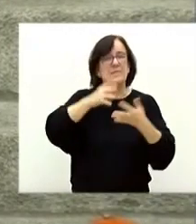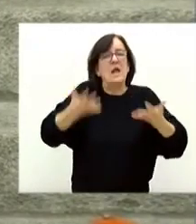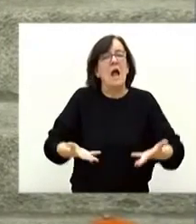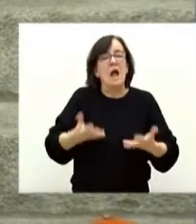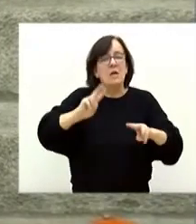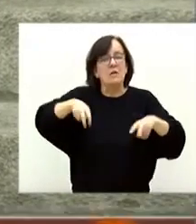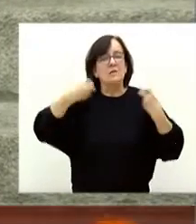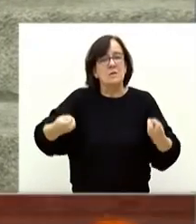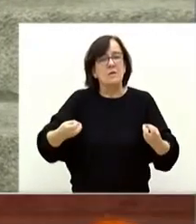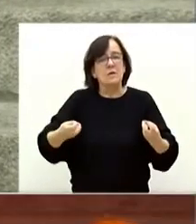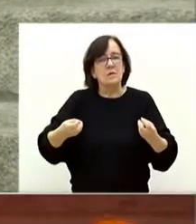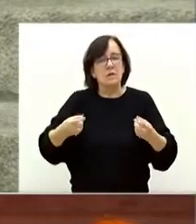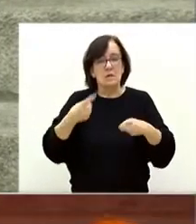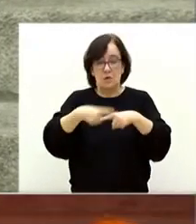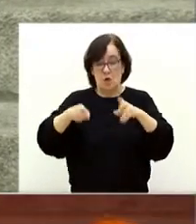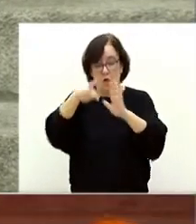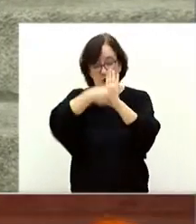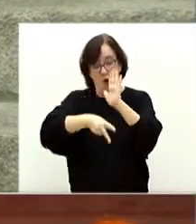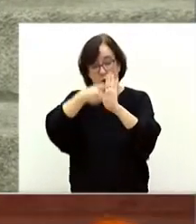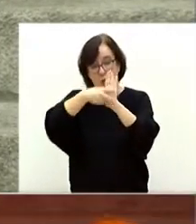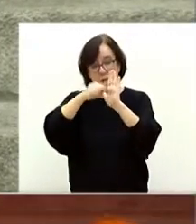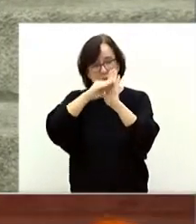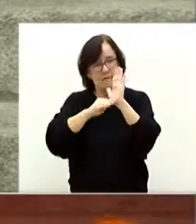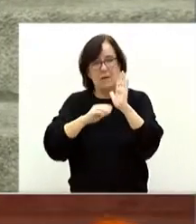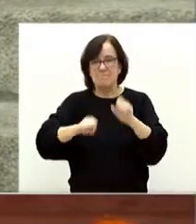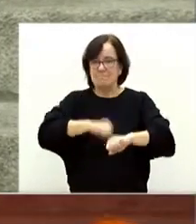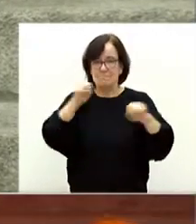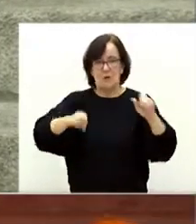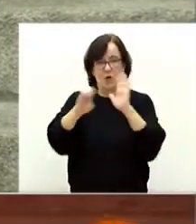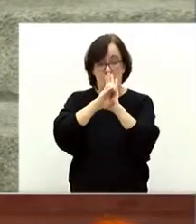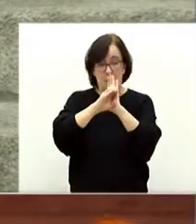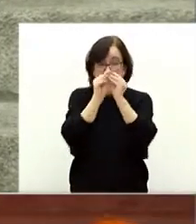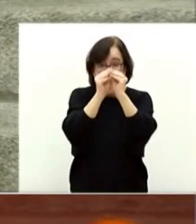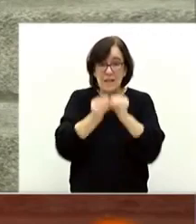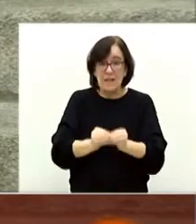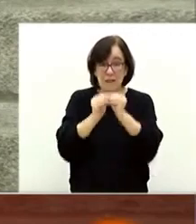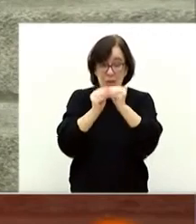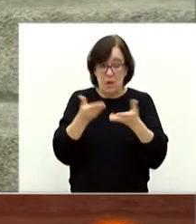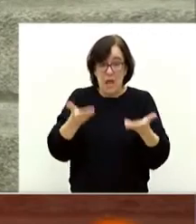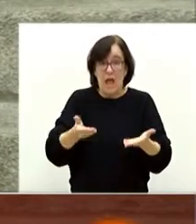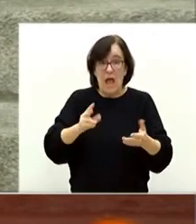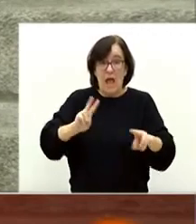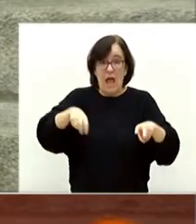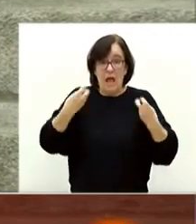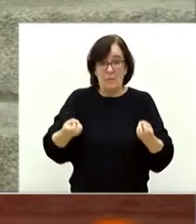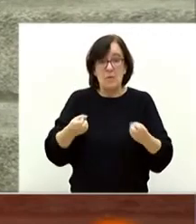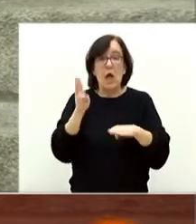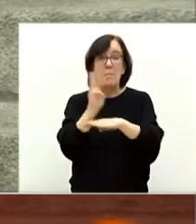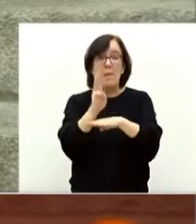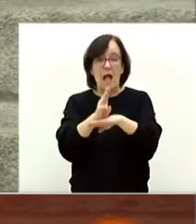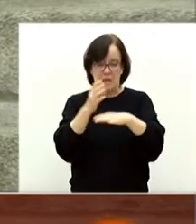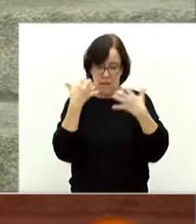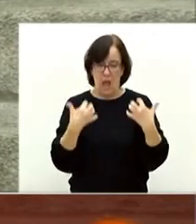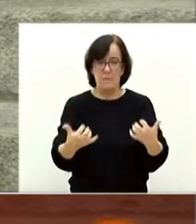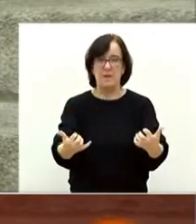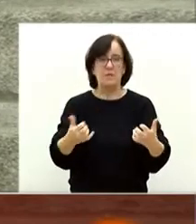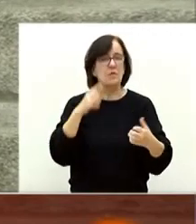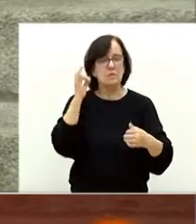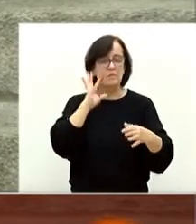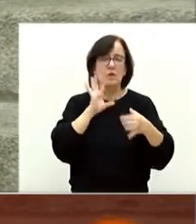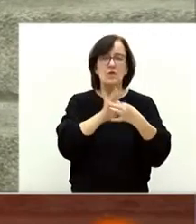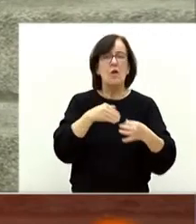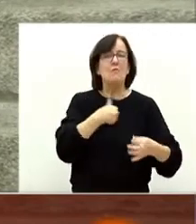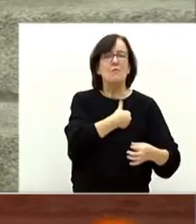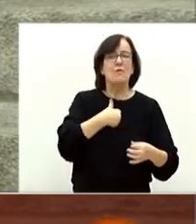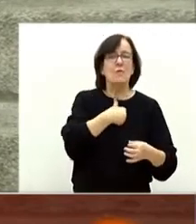actualizar la fuerza normativa de la Constitución. En esa labor de actualización el Parlamento, le corresponde una